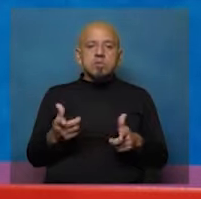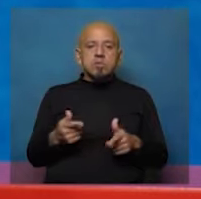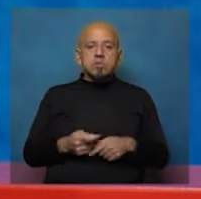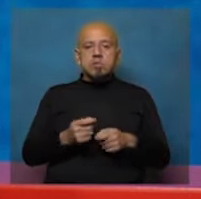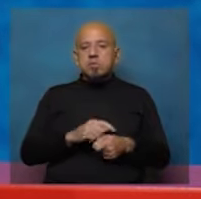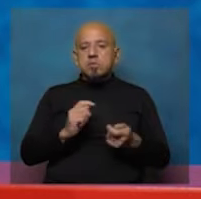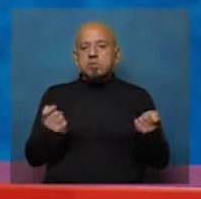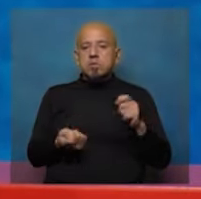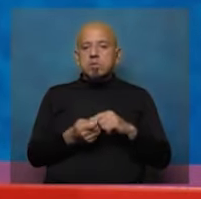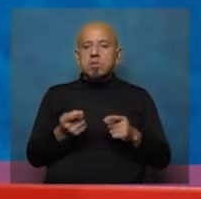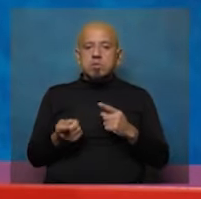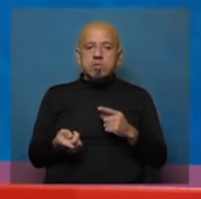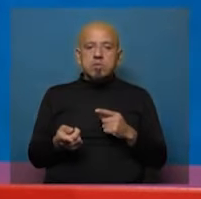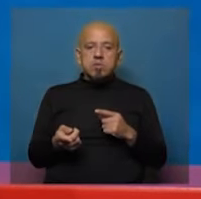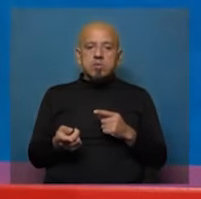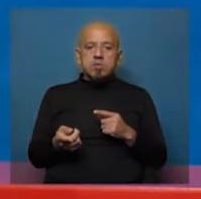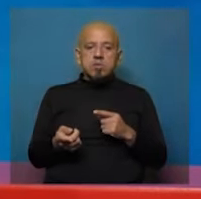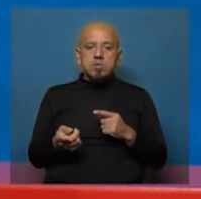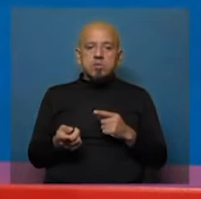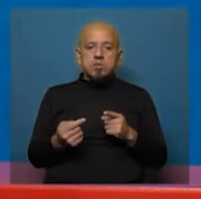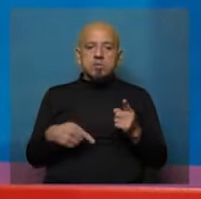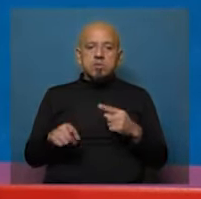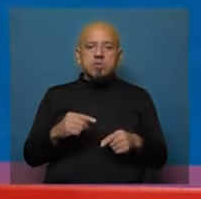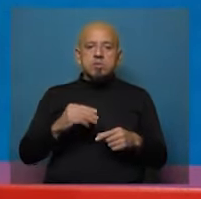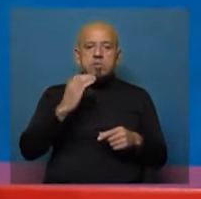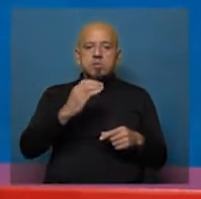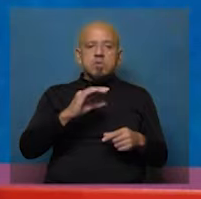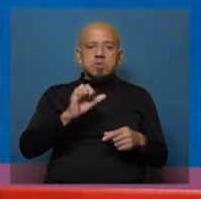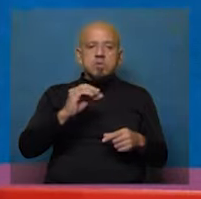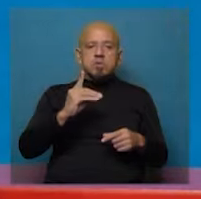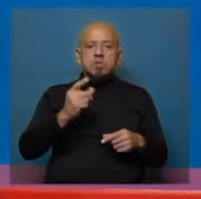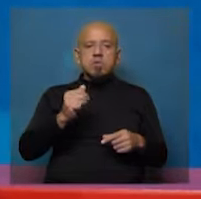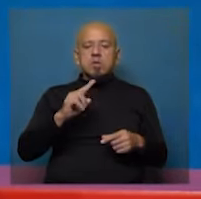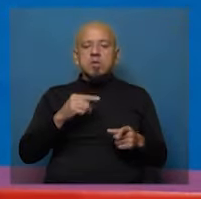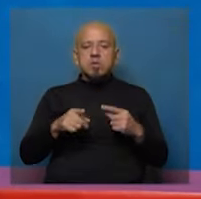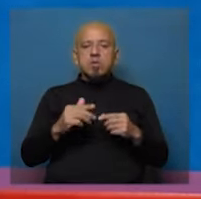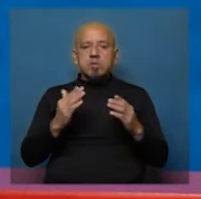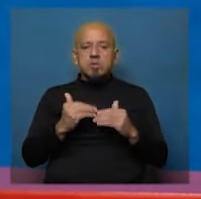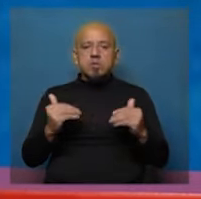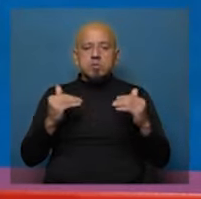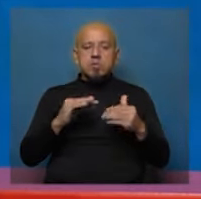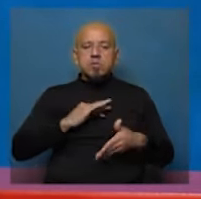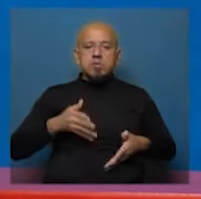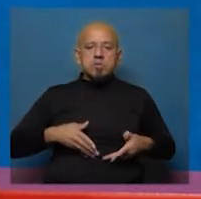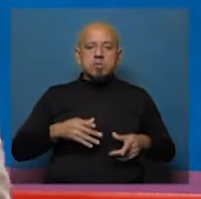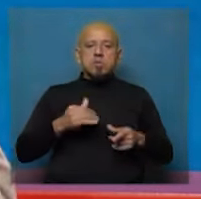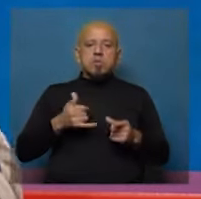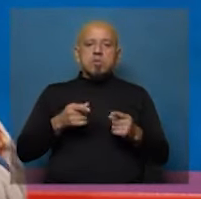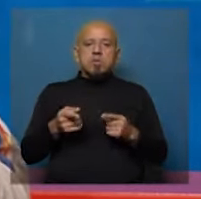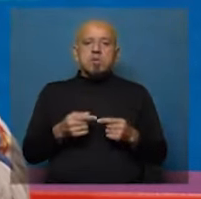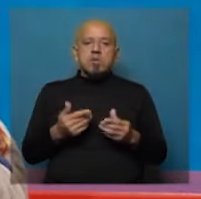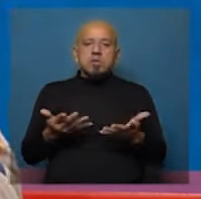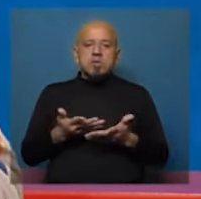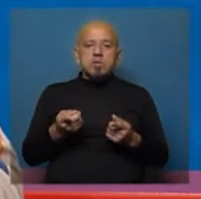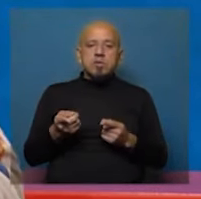tan es así que la la sedau que es la convención para la erradicación de la desigualdad de género tiene ahora una